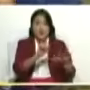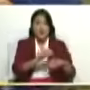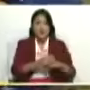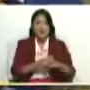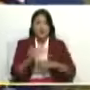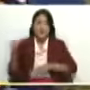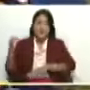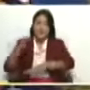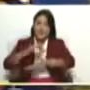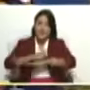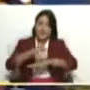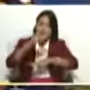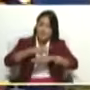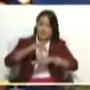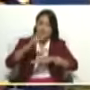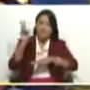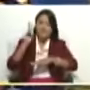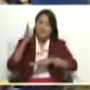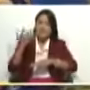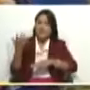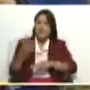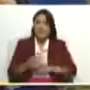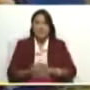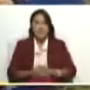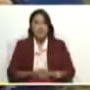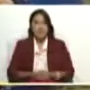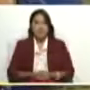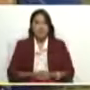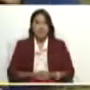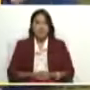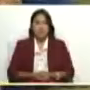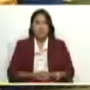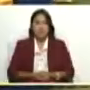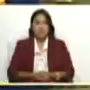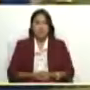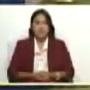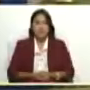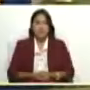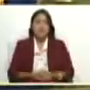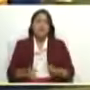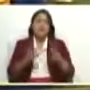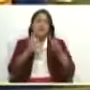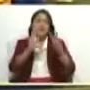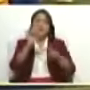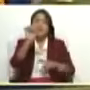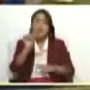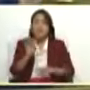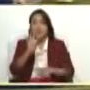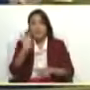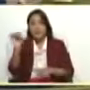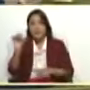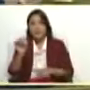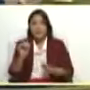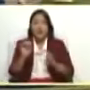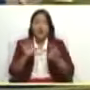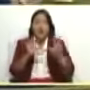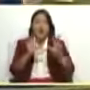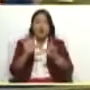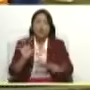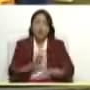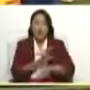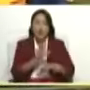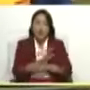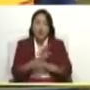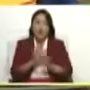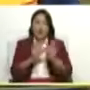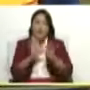aterrizaron a qué hora hora venezolana 7:40 cuánto 8 horas 9